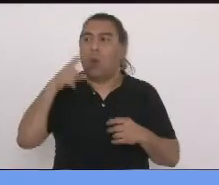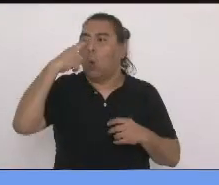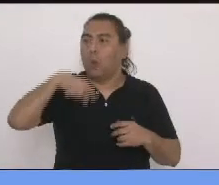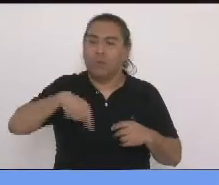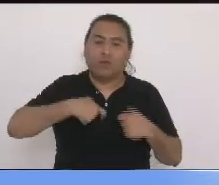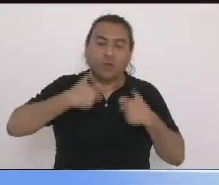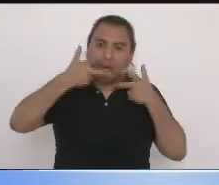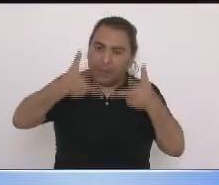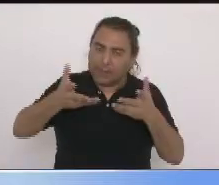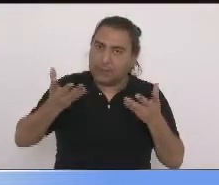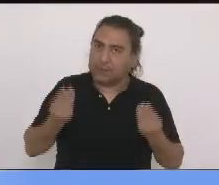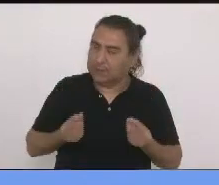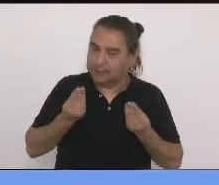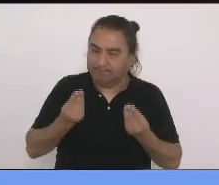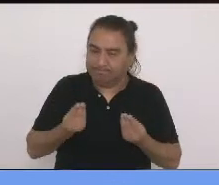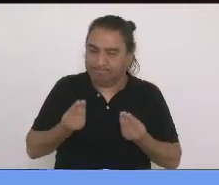decir